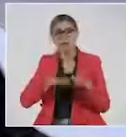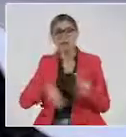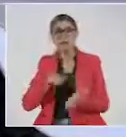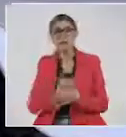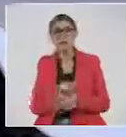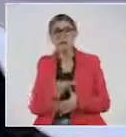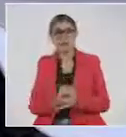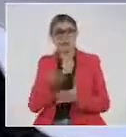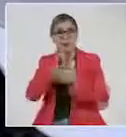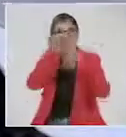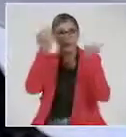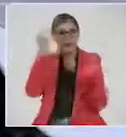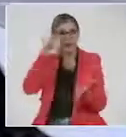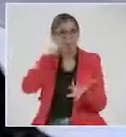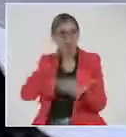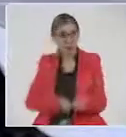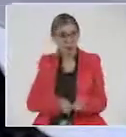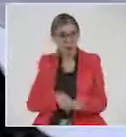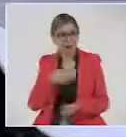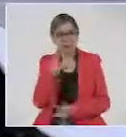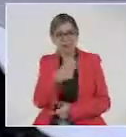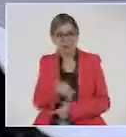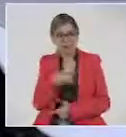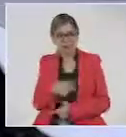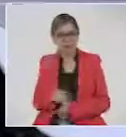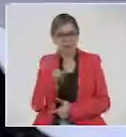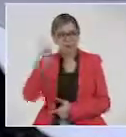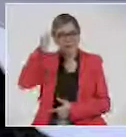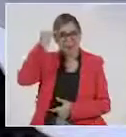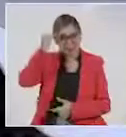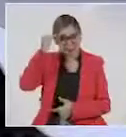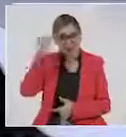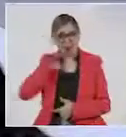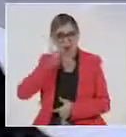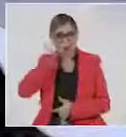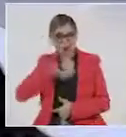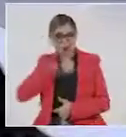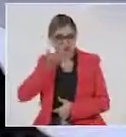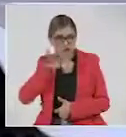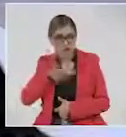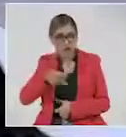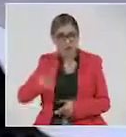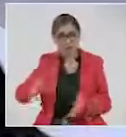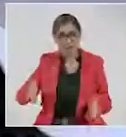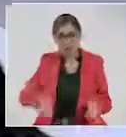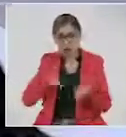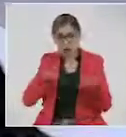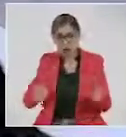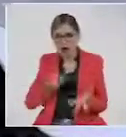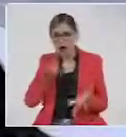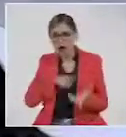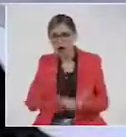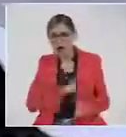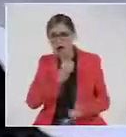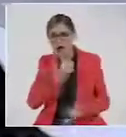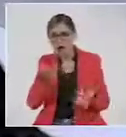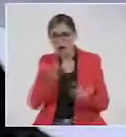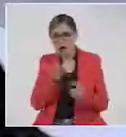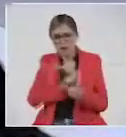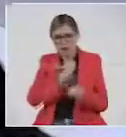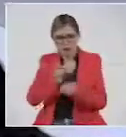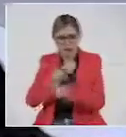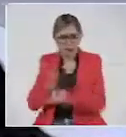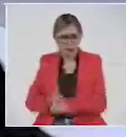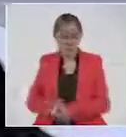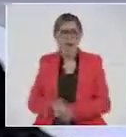tastuán, lo que hay detrás de toda la festividad. Y por otro lado, tratamos también en el momento de la festividad tratar de obtener